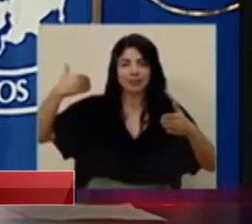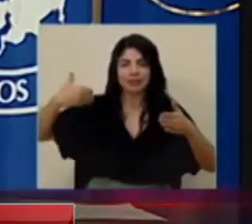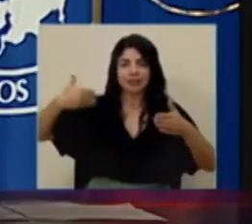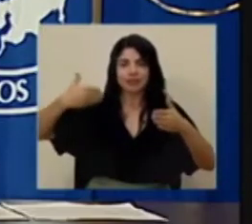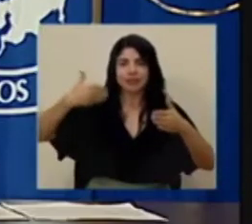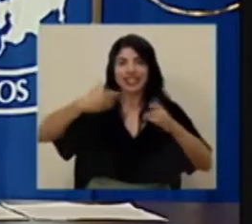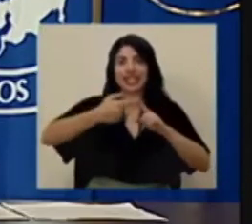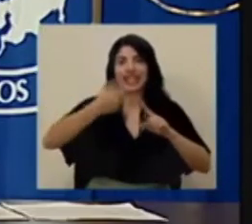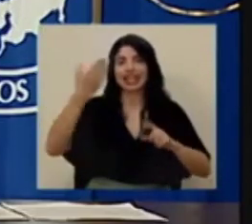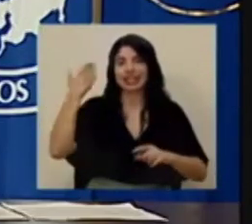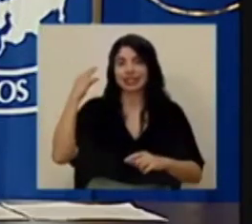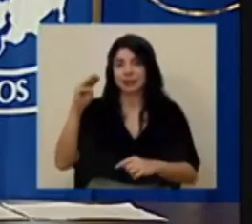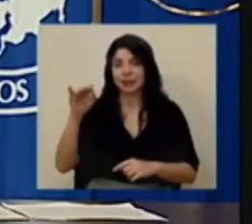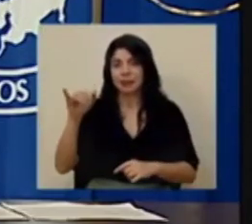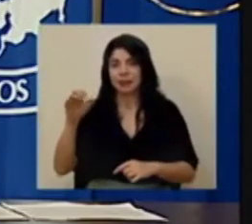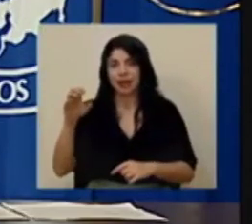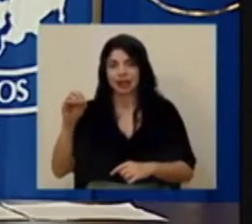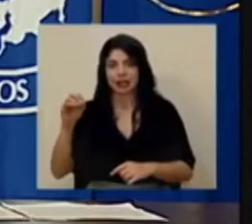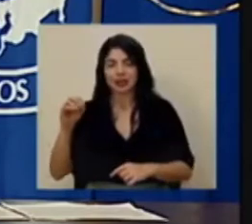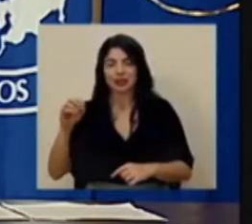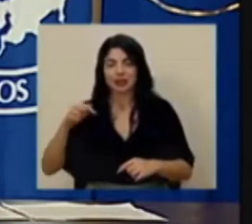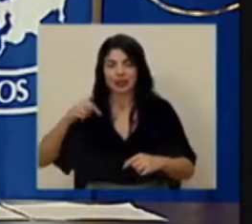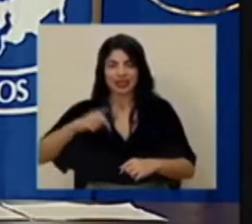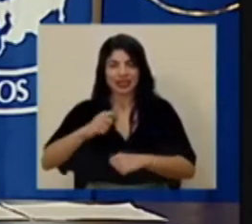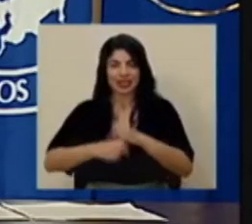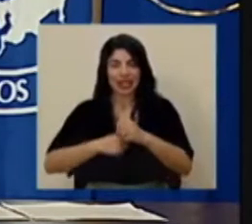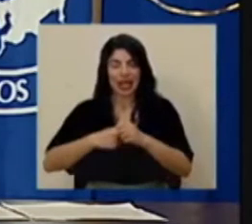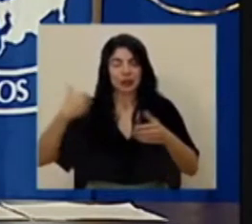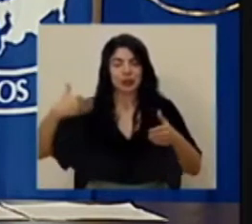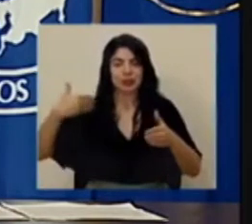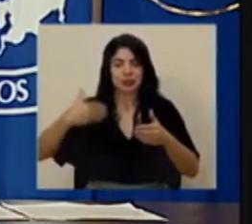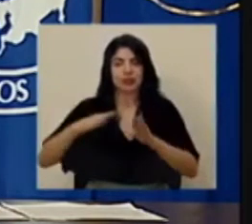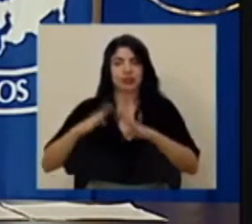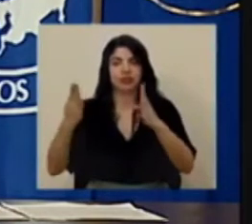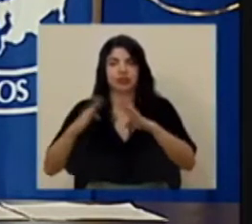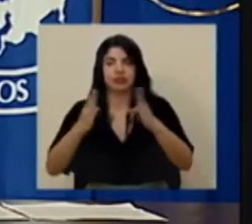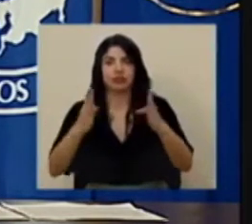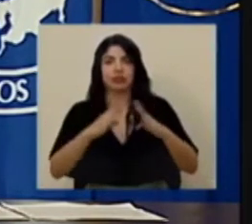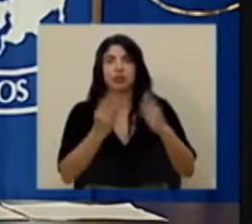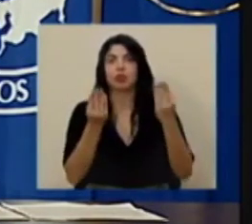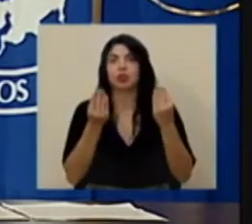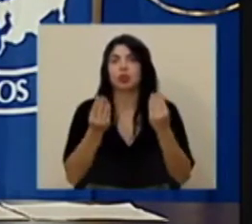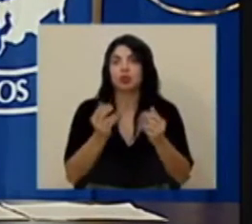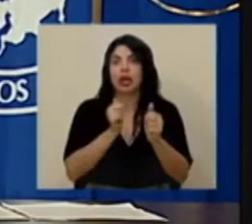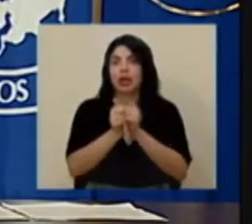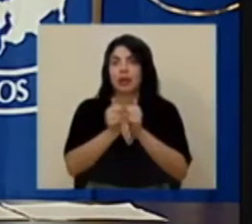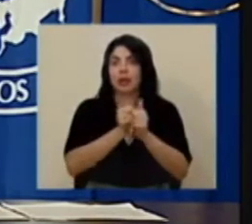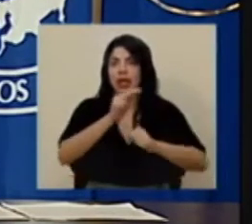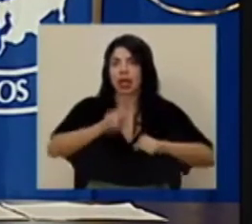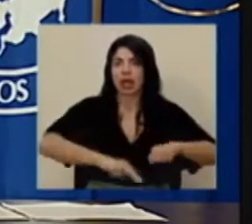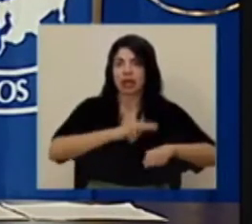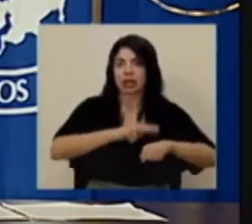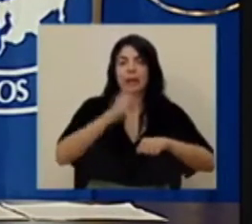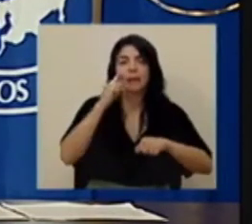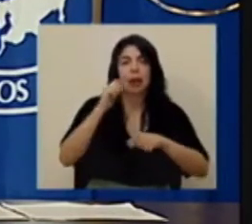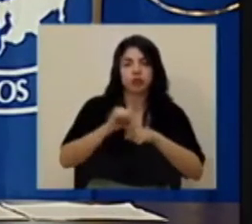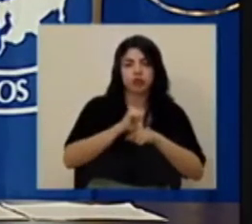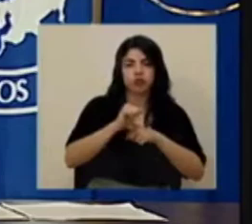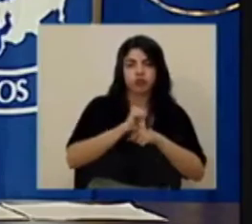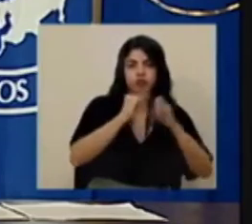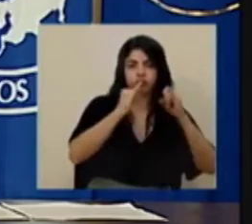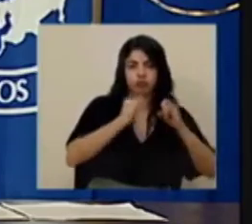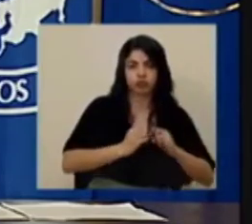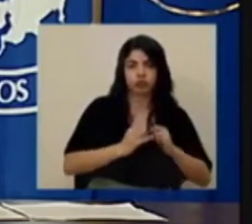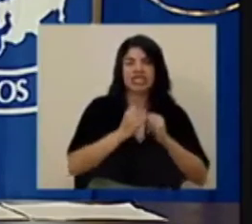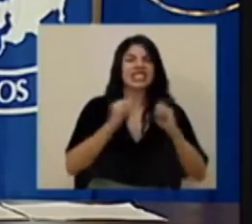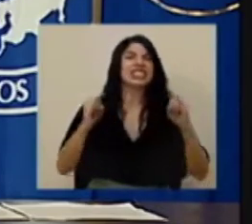desde mayo del presente año, la apertura de muchísimos de los deportes nacionales, tanto para entrenamiento individual y sin contacto,